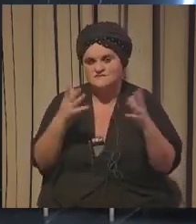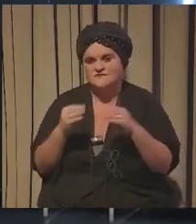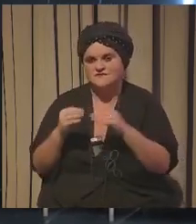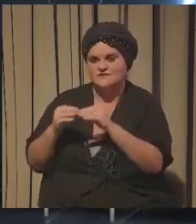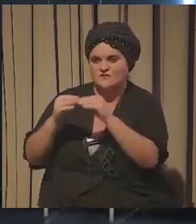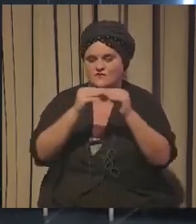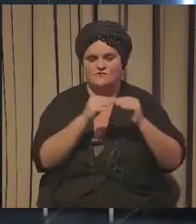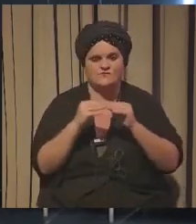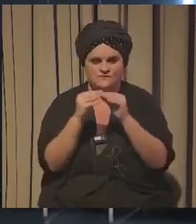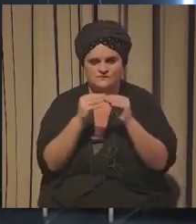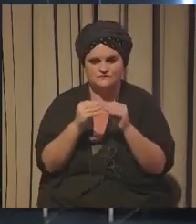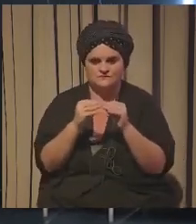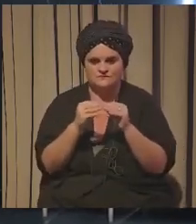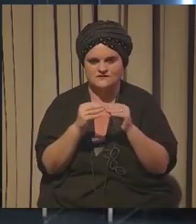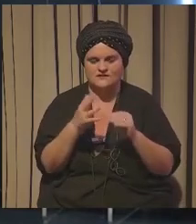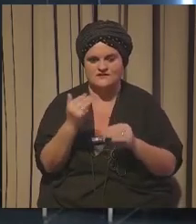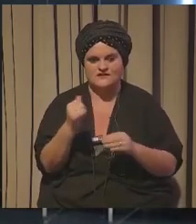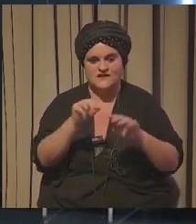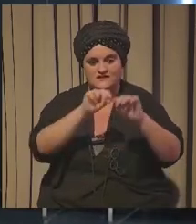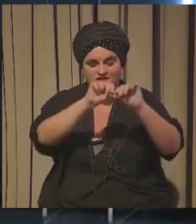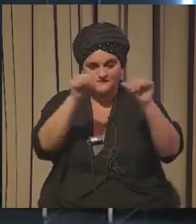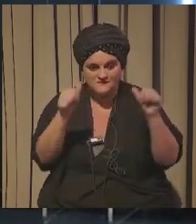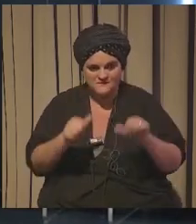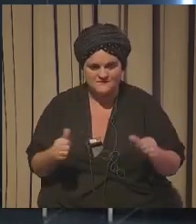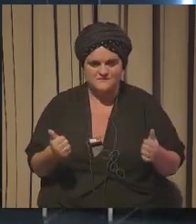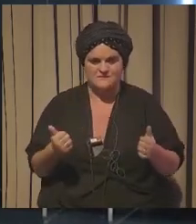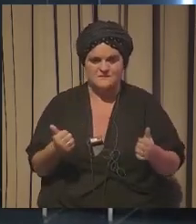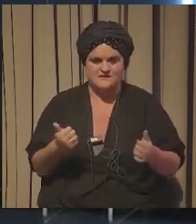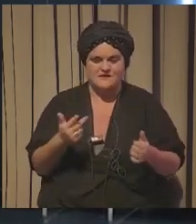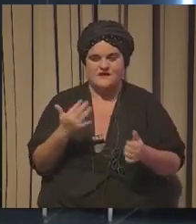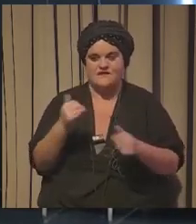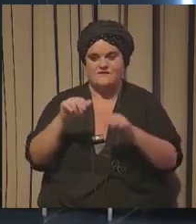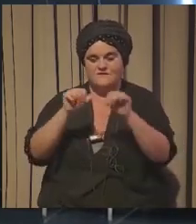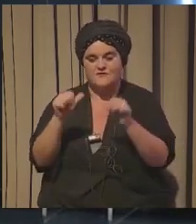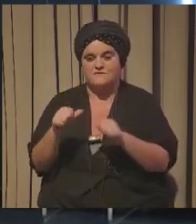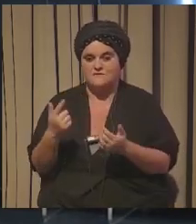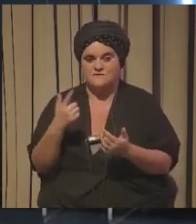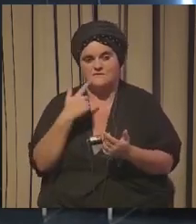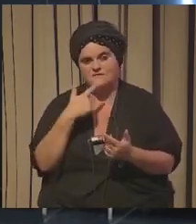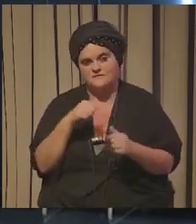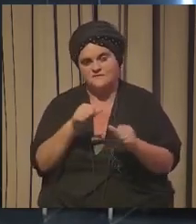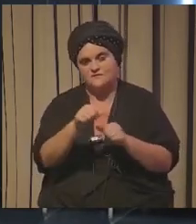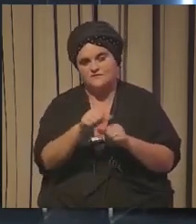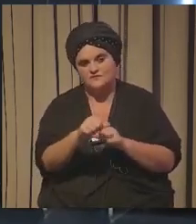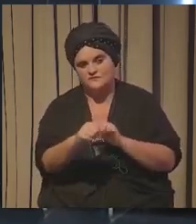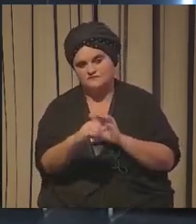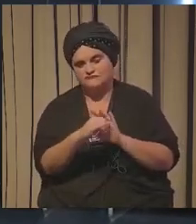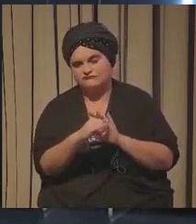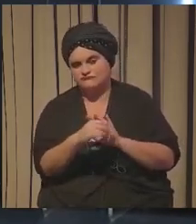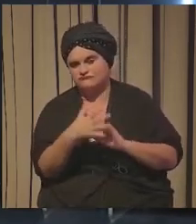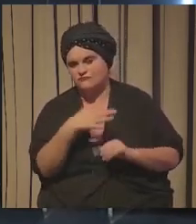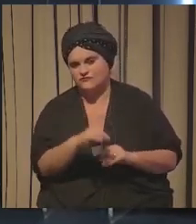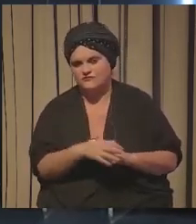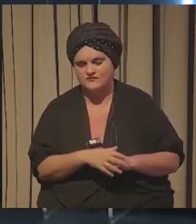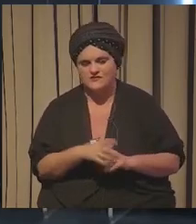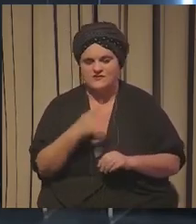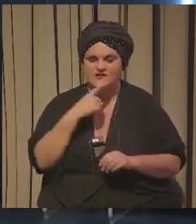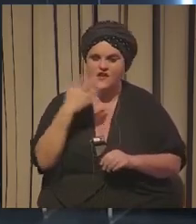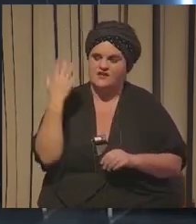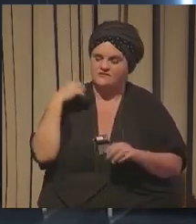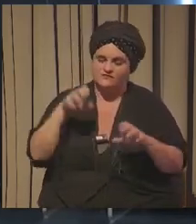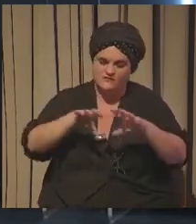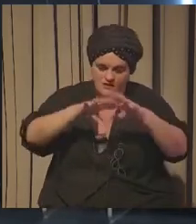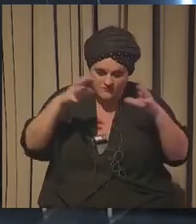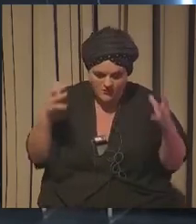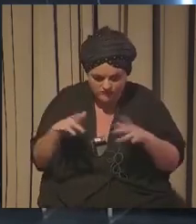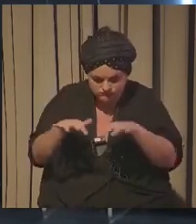y que sobre todo hay método, hay formas de acercarse a esto, ¿no? Cuando hablamos del futuro, antes siempre hablábamos, ¿no?, de esto es una bola de cristal, y por supuesto, y